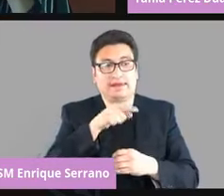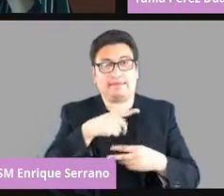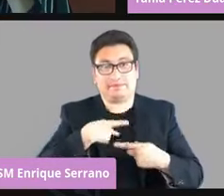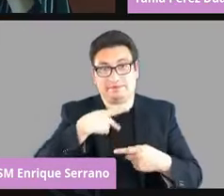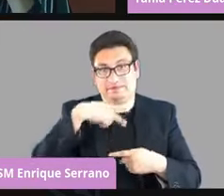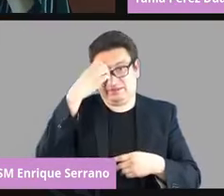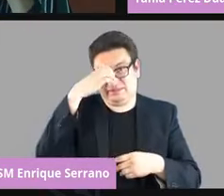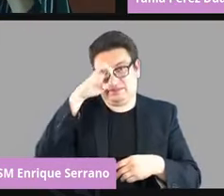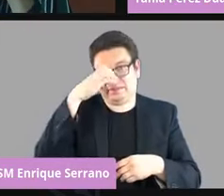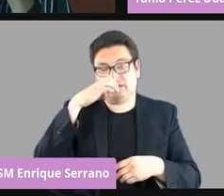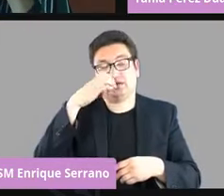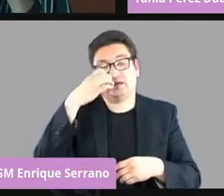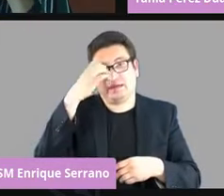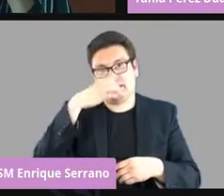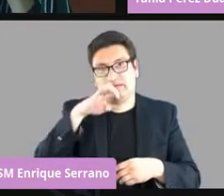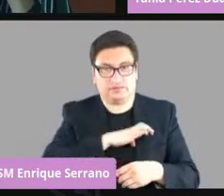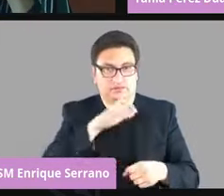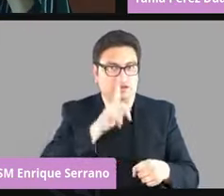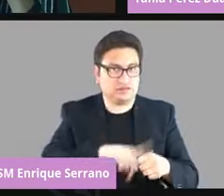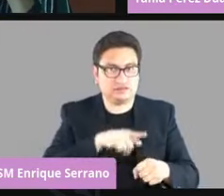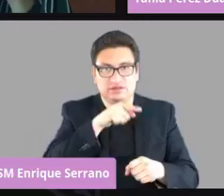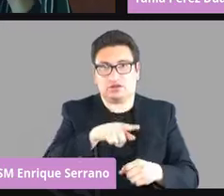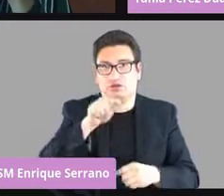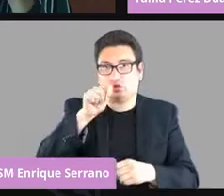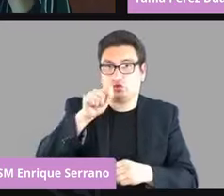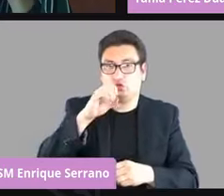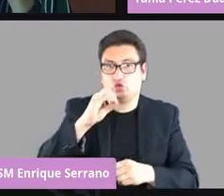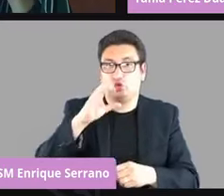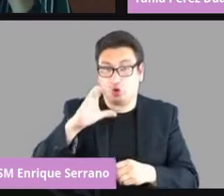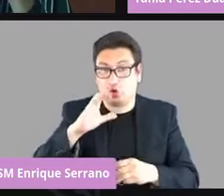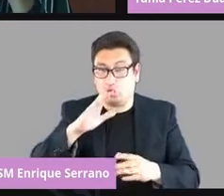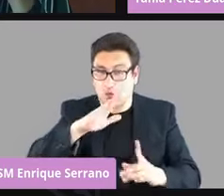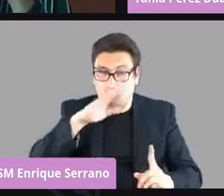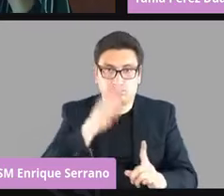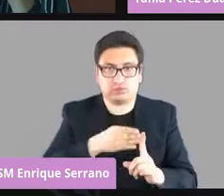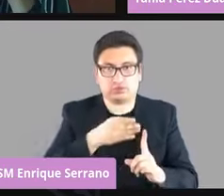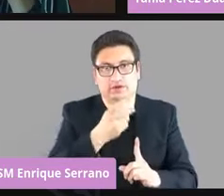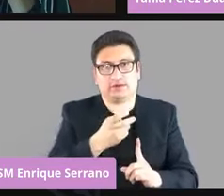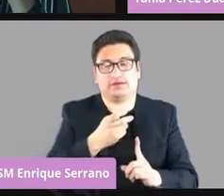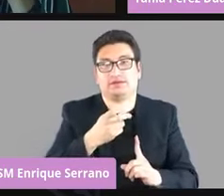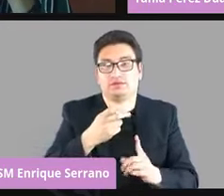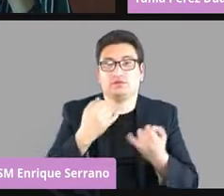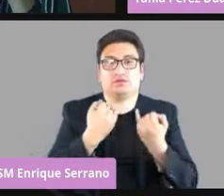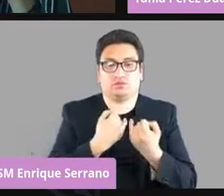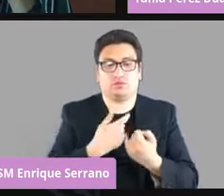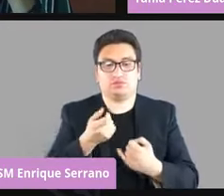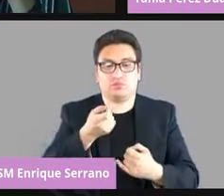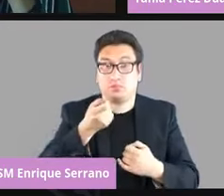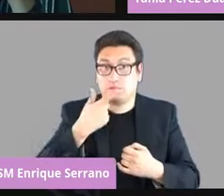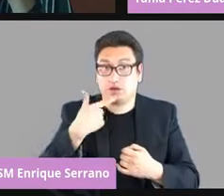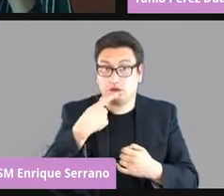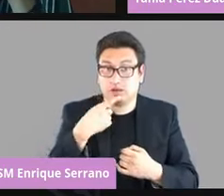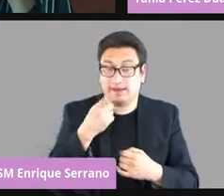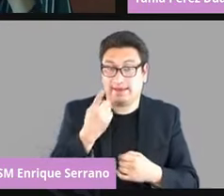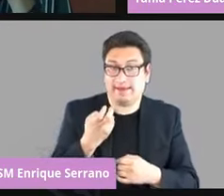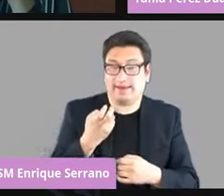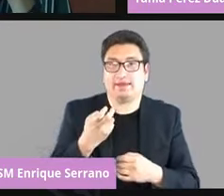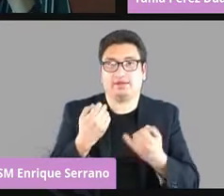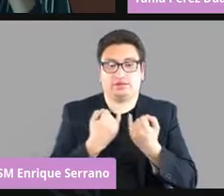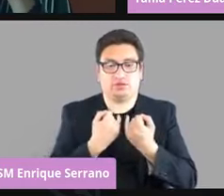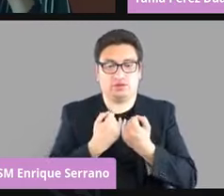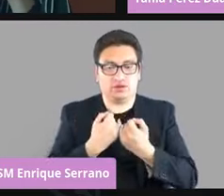especialista, o sea, que trate TOC como tal. Y en los fármacos, ahí también hay un